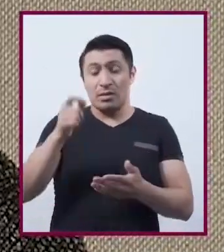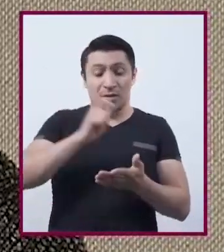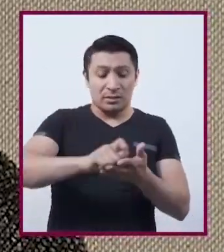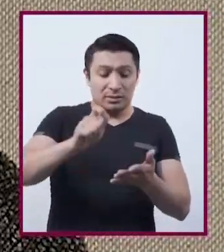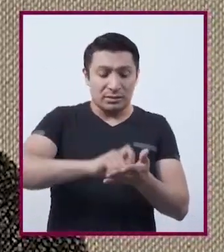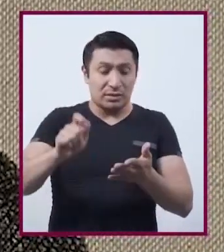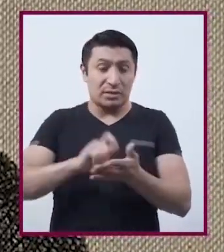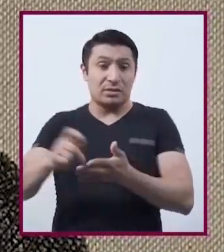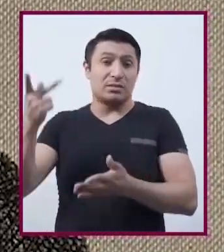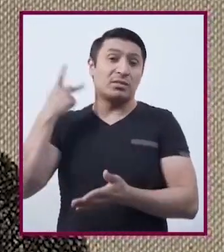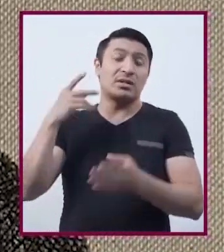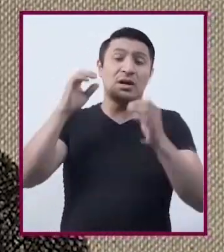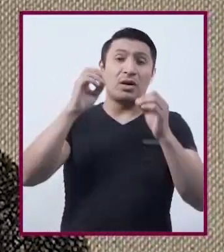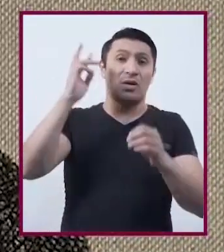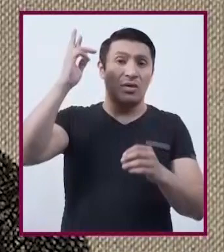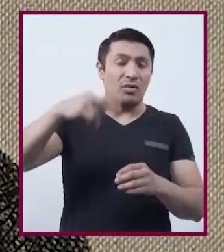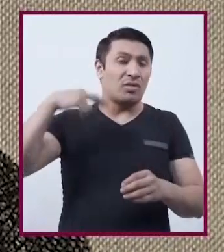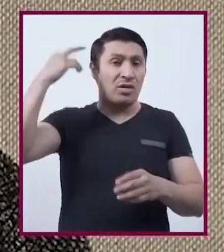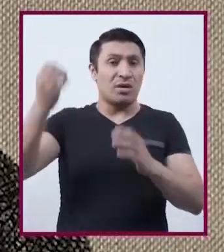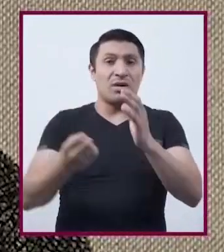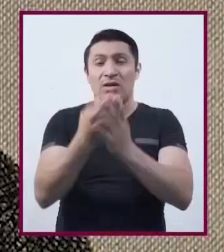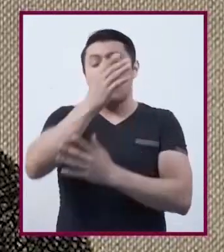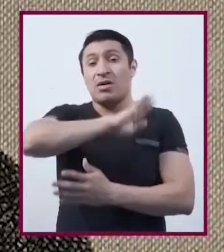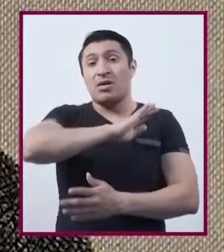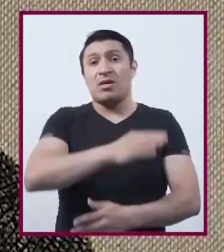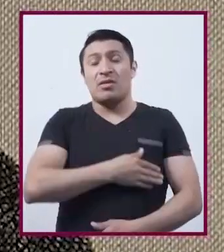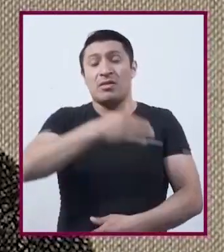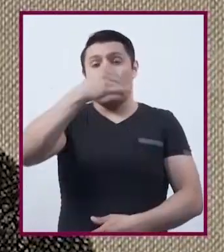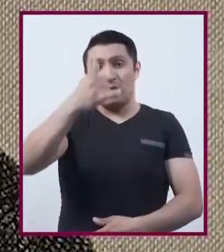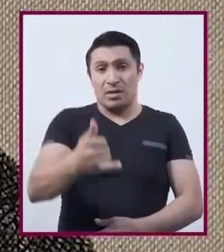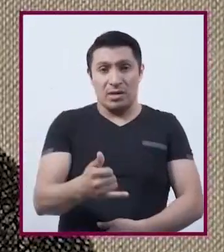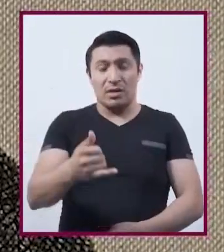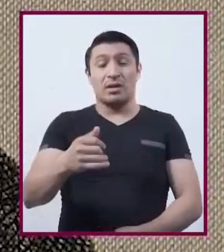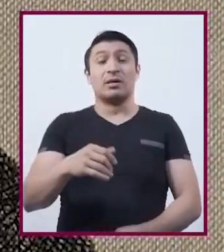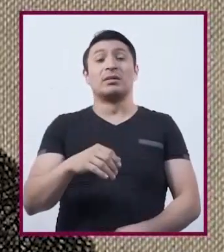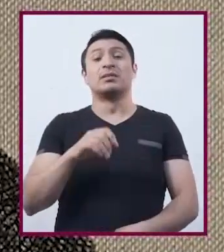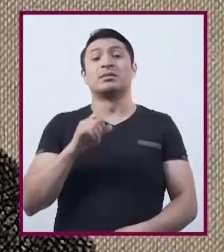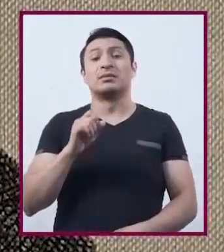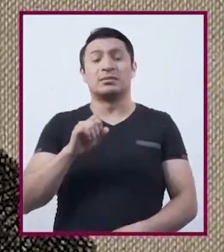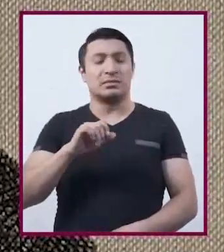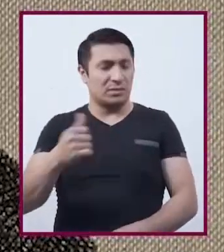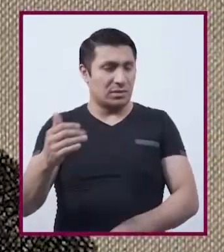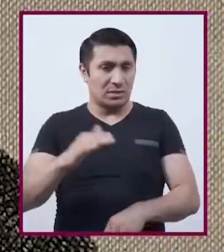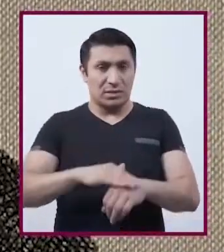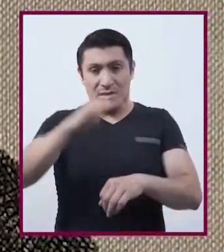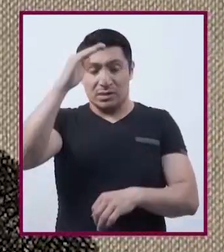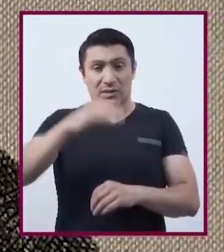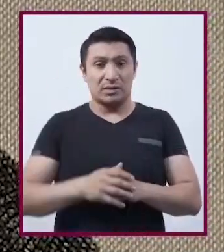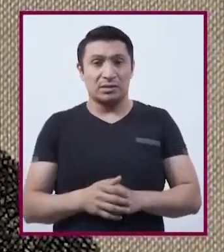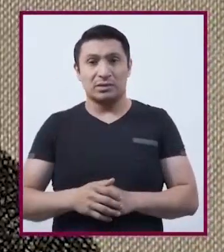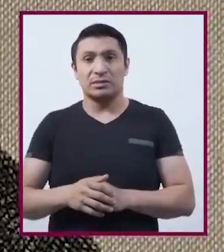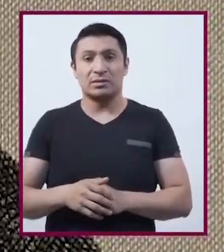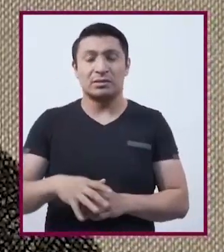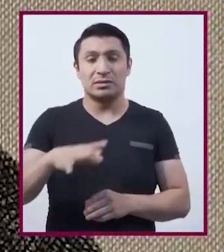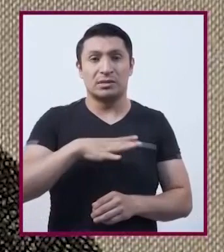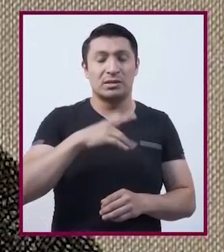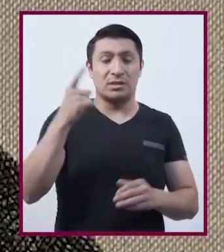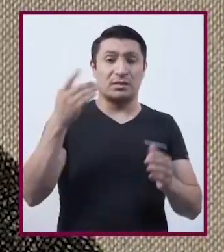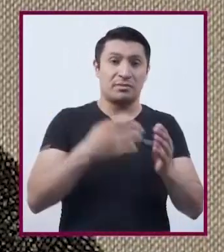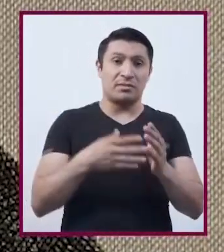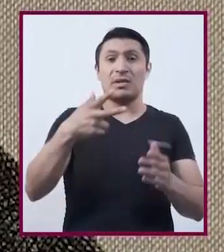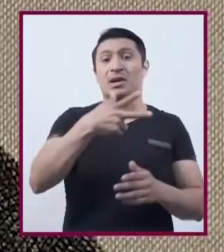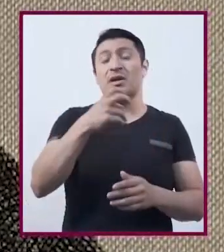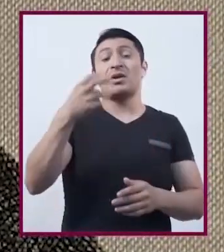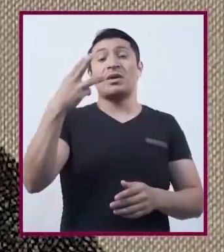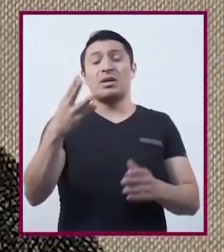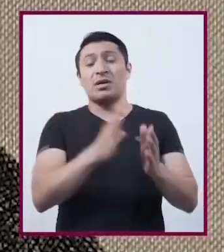1804. También es importante su ensayo político sobre la isla de Cuba, su libro en muchos tomos de